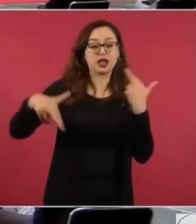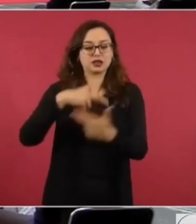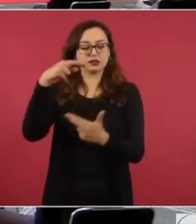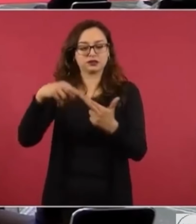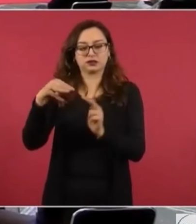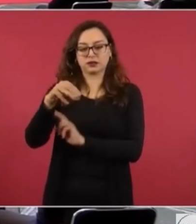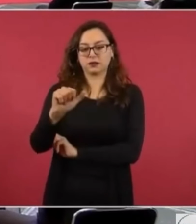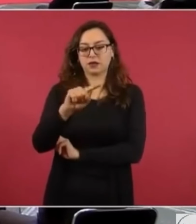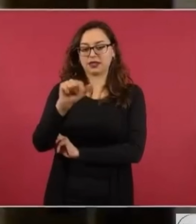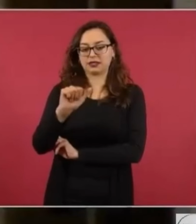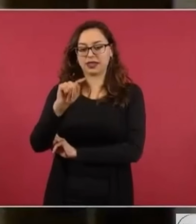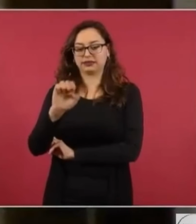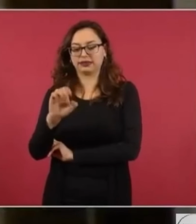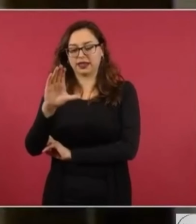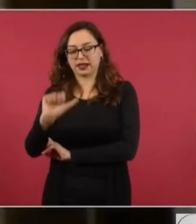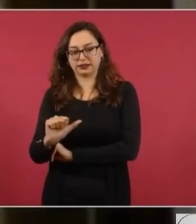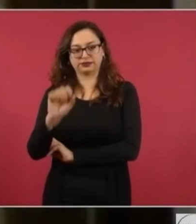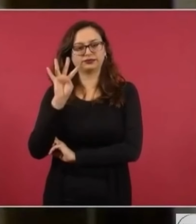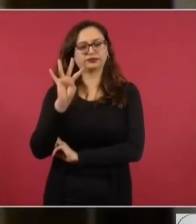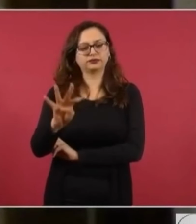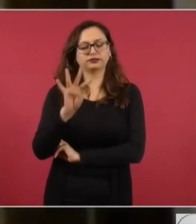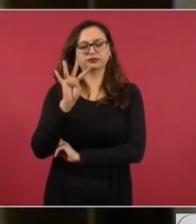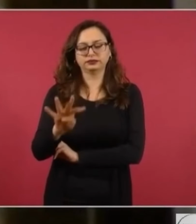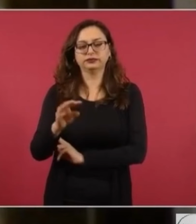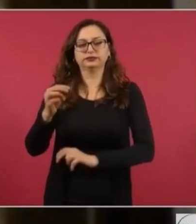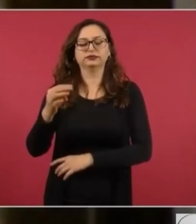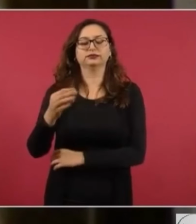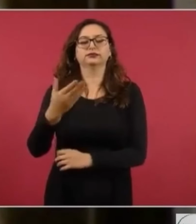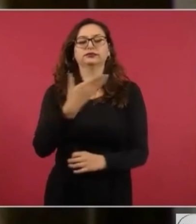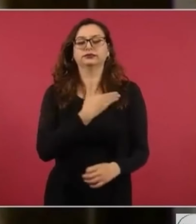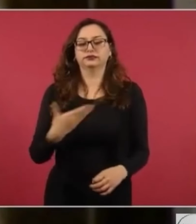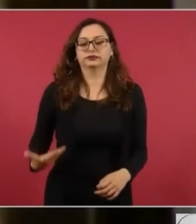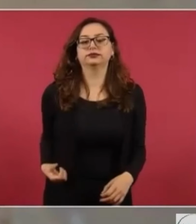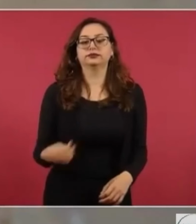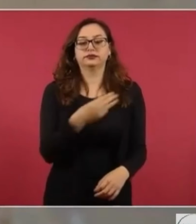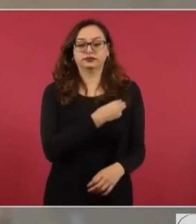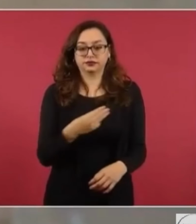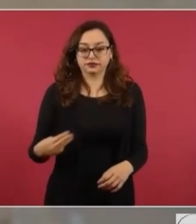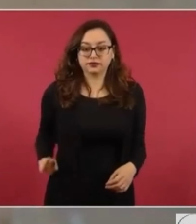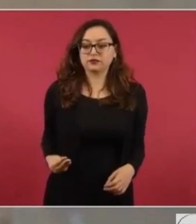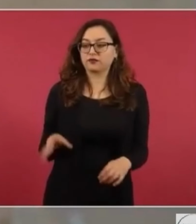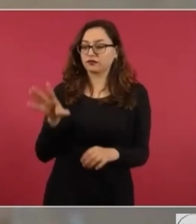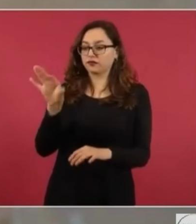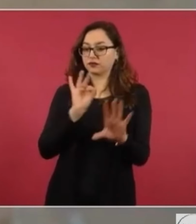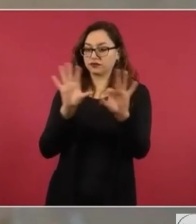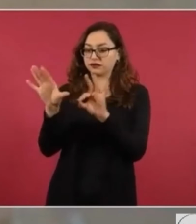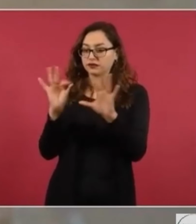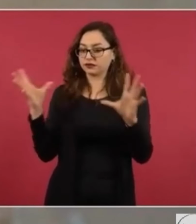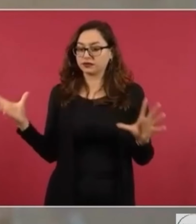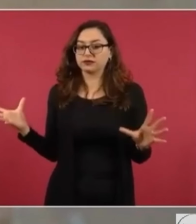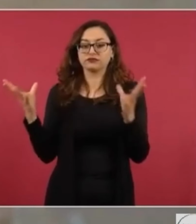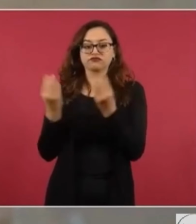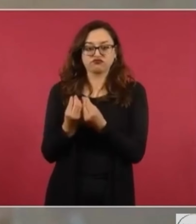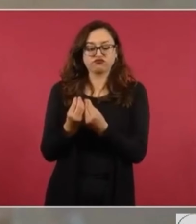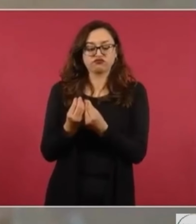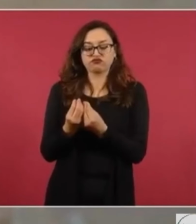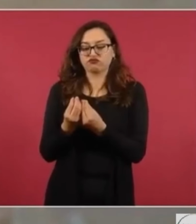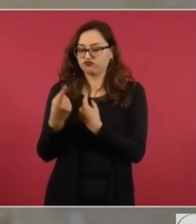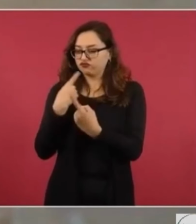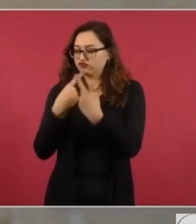la región Mazateca, 19 municipios, y los 19 presidentes municipales se juntaron para